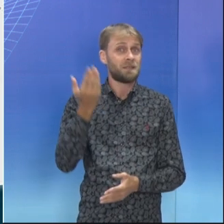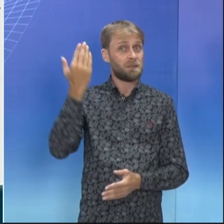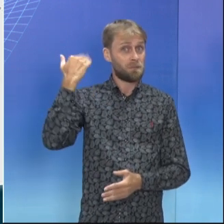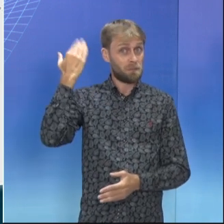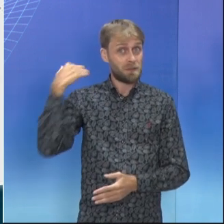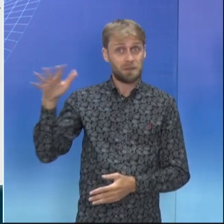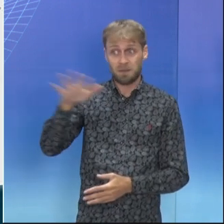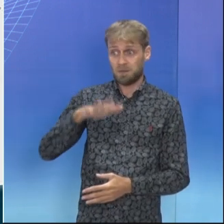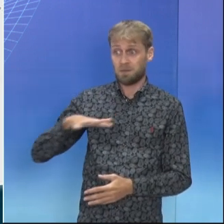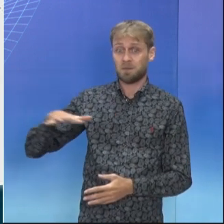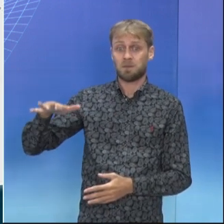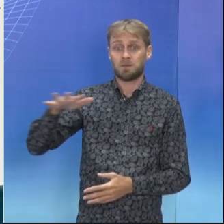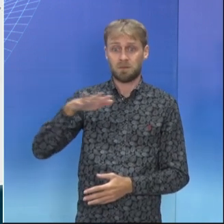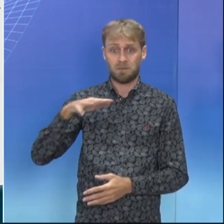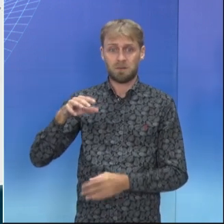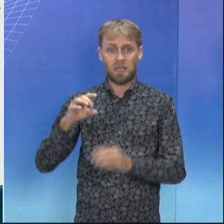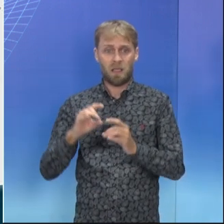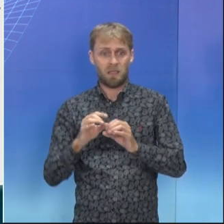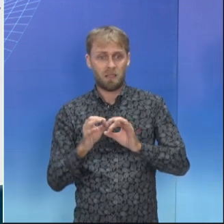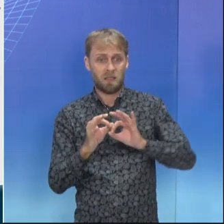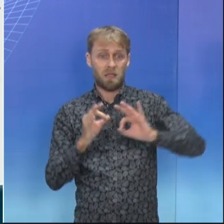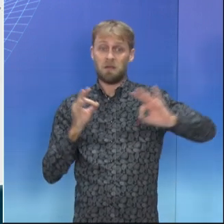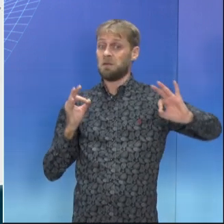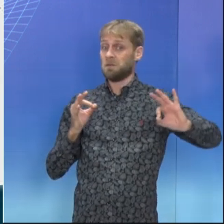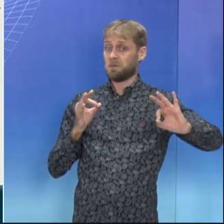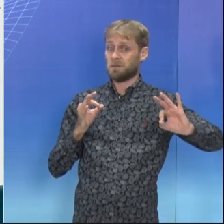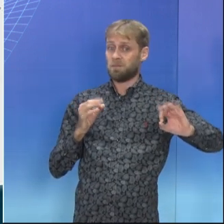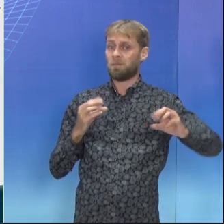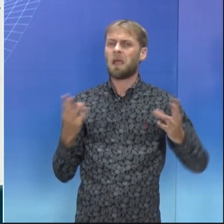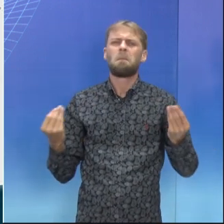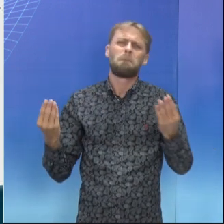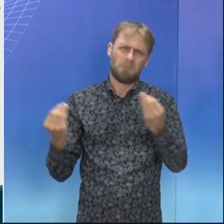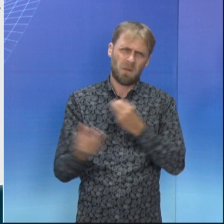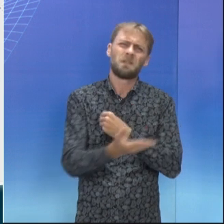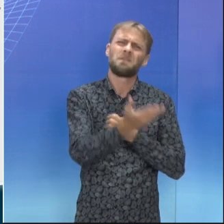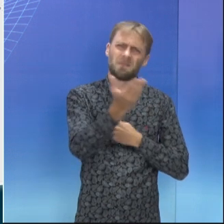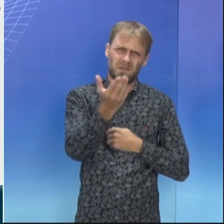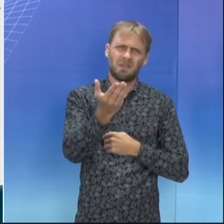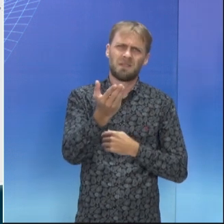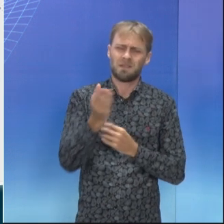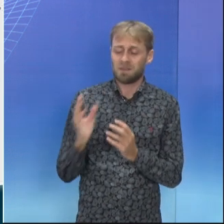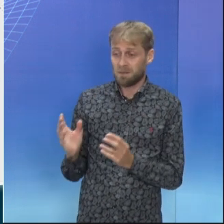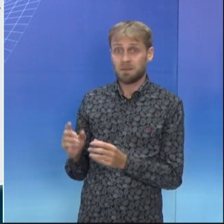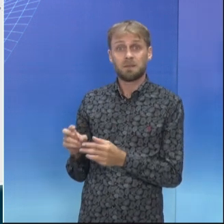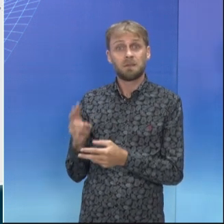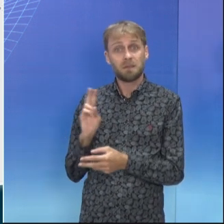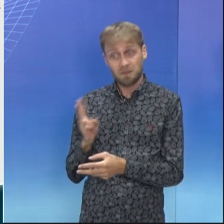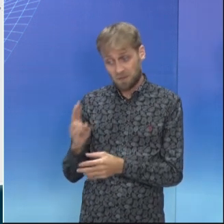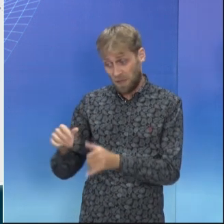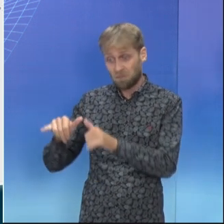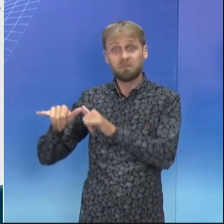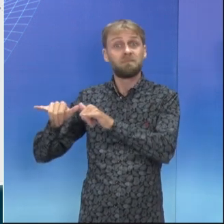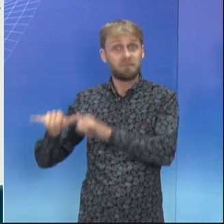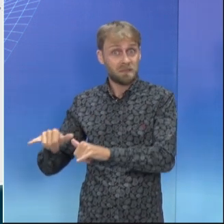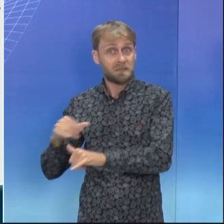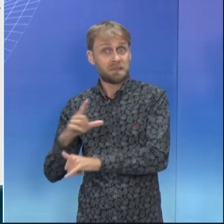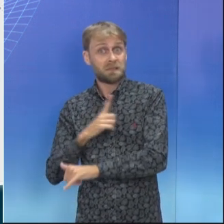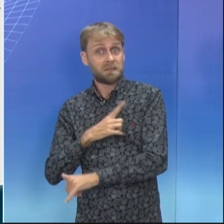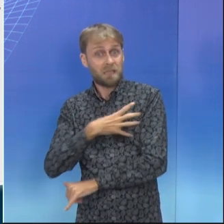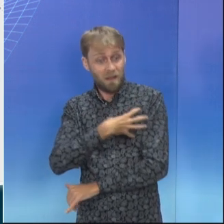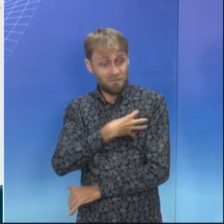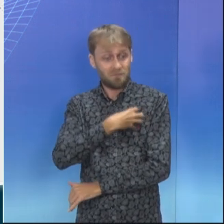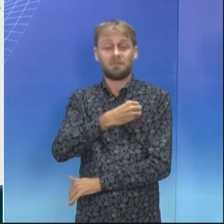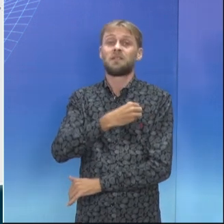otras experiencias de comunidades en el exilio. Muchos de ustedes echaron